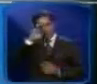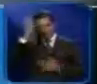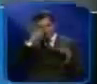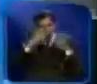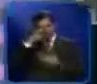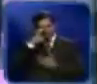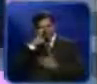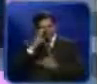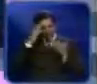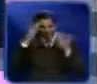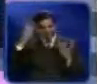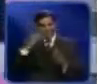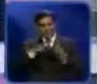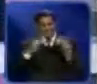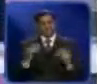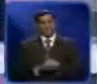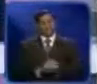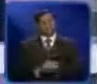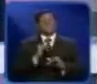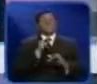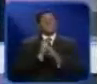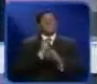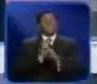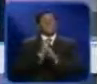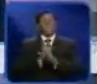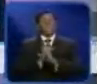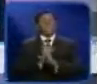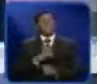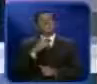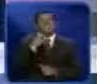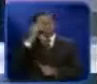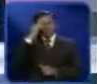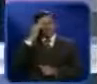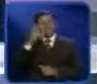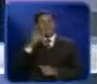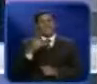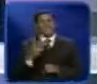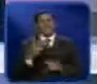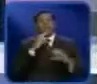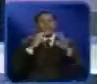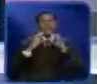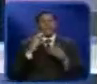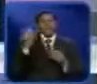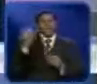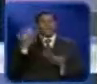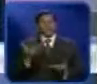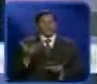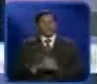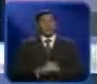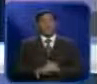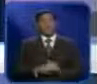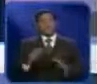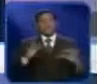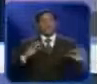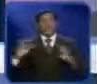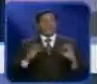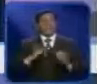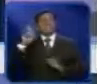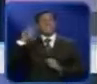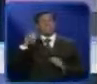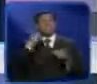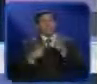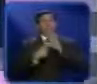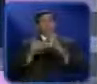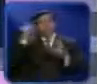bien chévere. Imagínense que la internet, como saben, se ha convertido en una herramienta de comunicación muy veraz y hasta los artistas transmiten